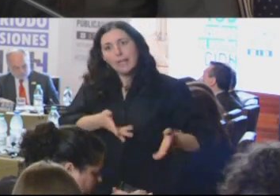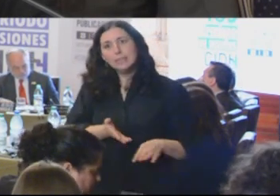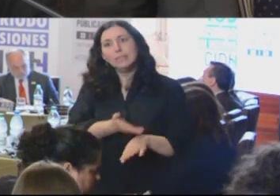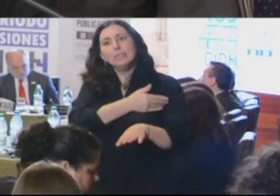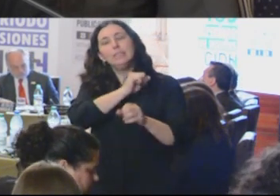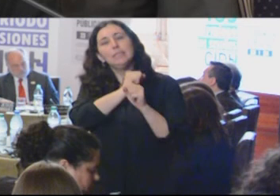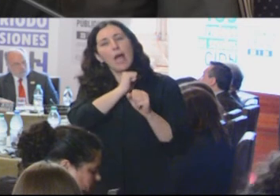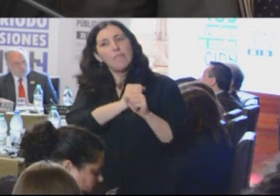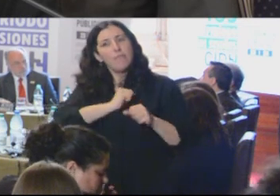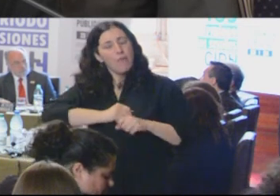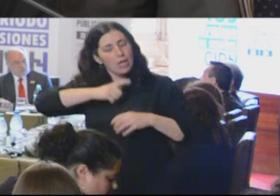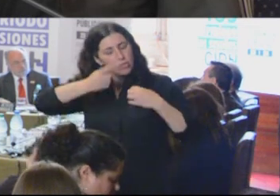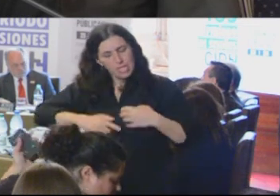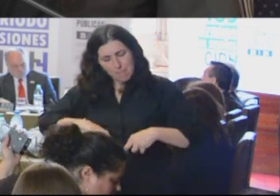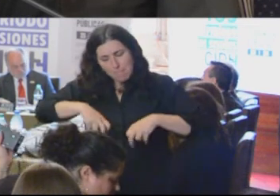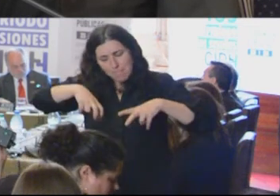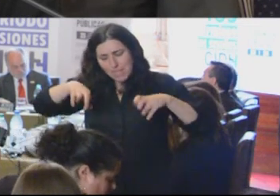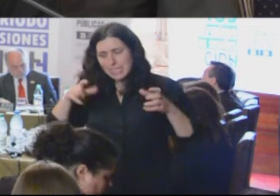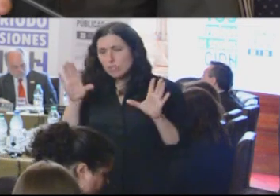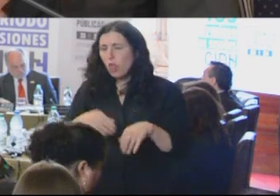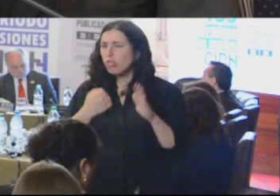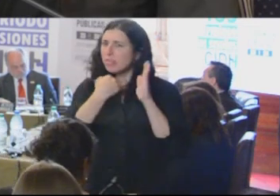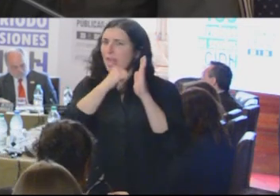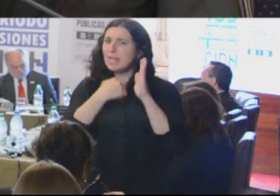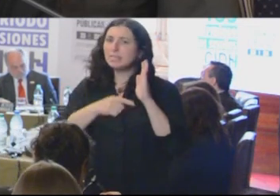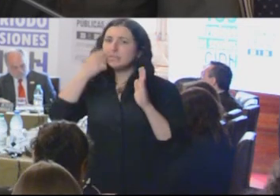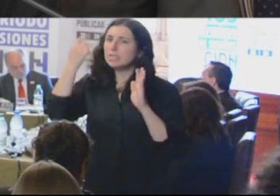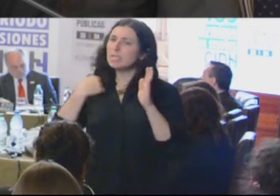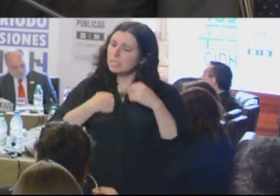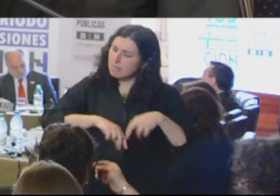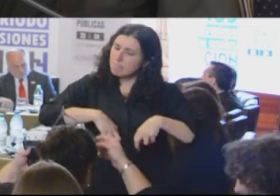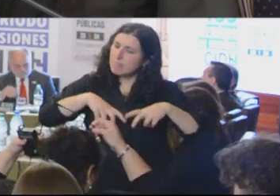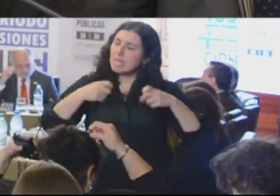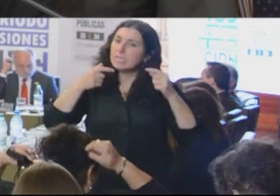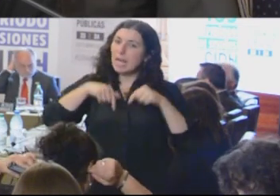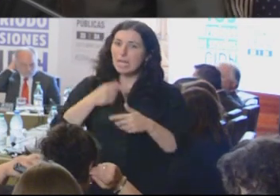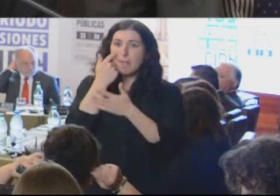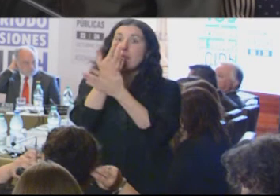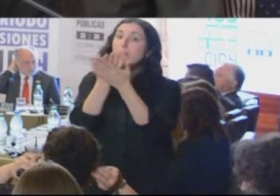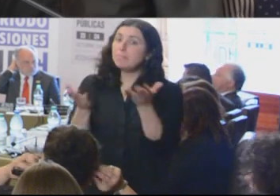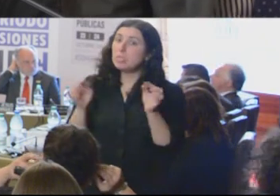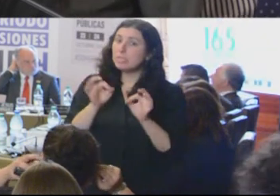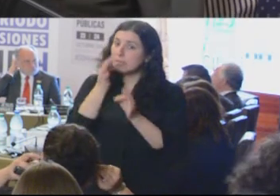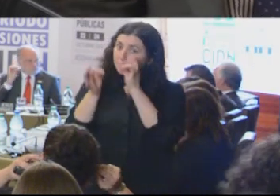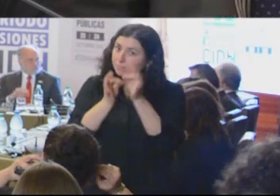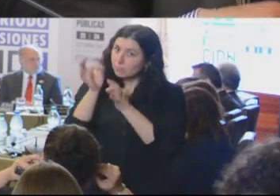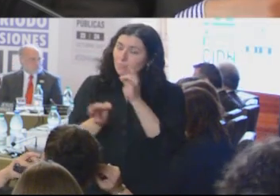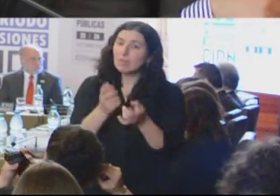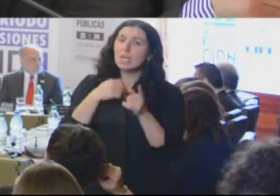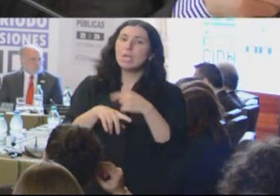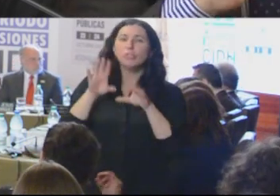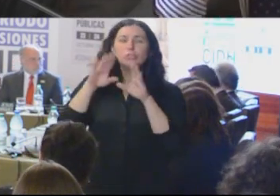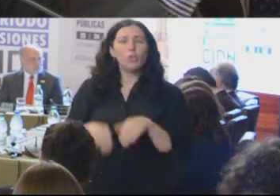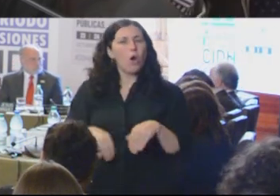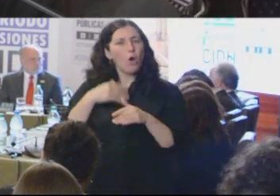decidido en la investigación de todos los delitos aquí la fiscalía tendrá la ocasión de señalarlo desde luego en todos los